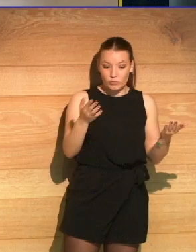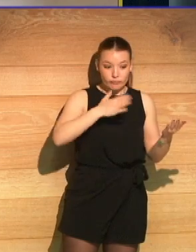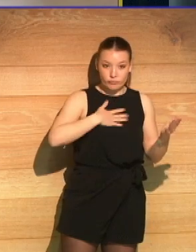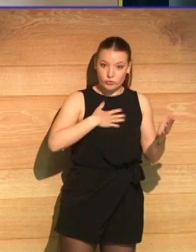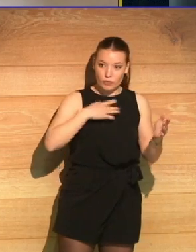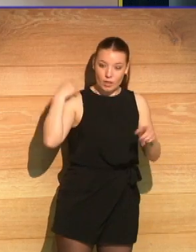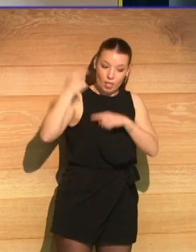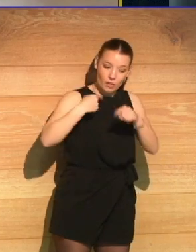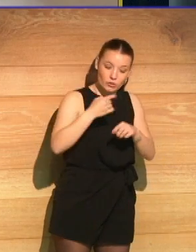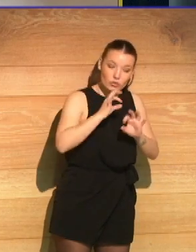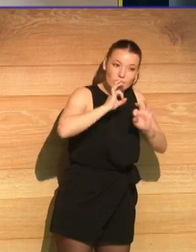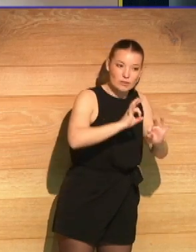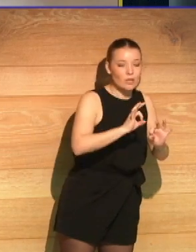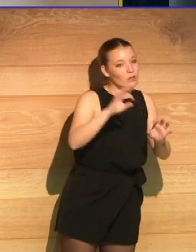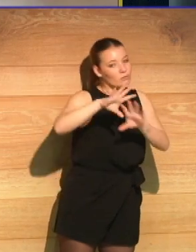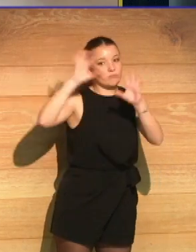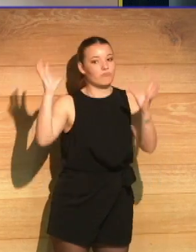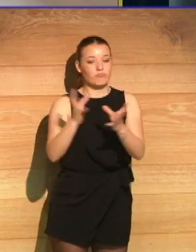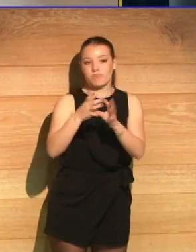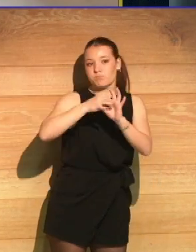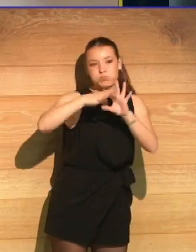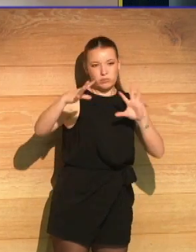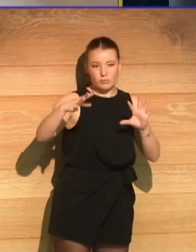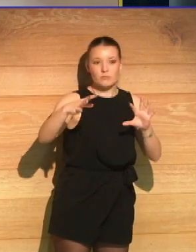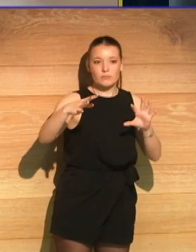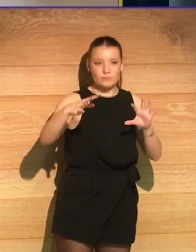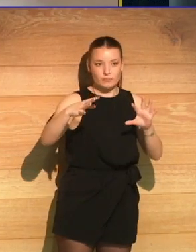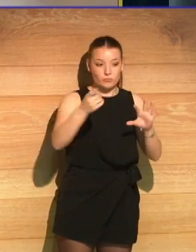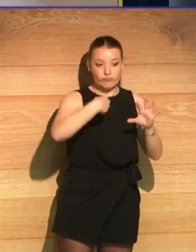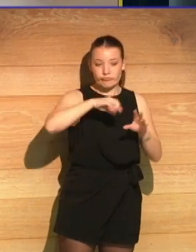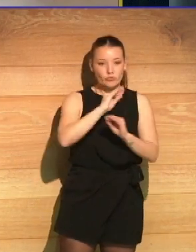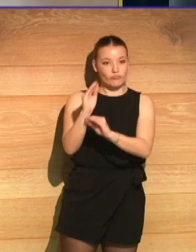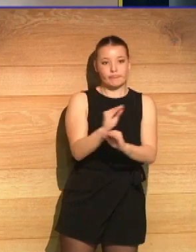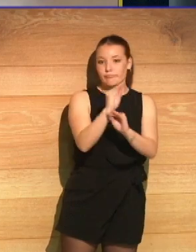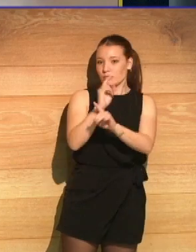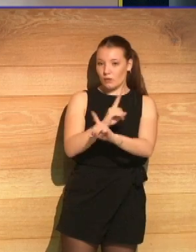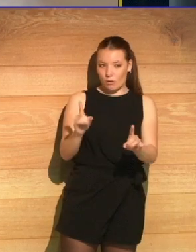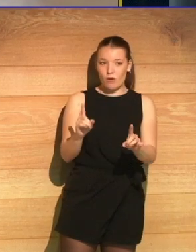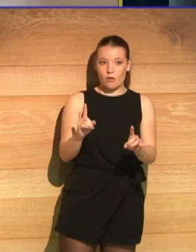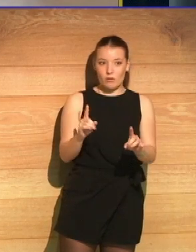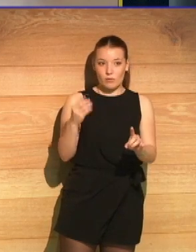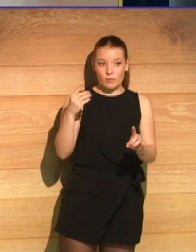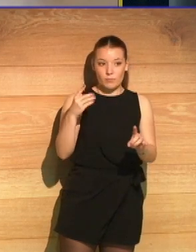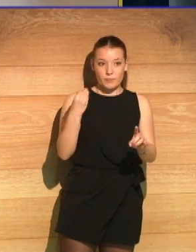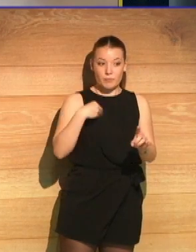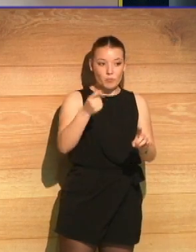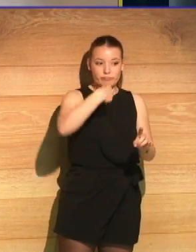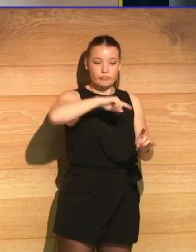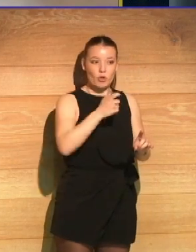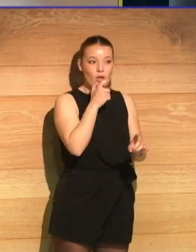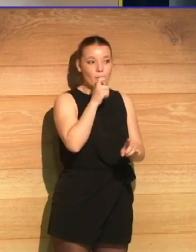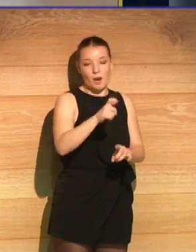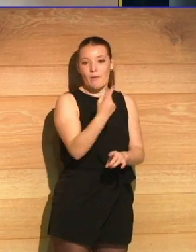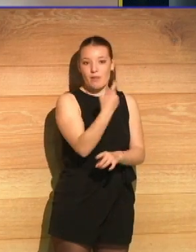con la realidad material del planeta tan lejana a la de solamente 2 generaciones anteriores que necesitamos un término